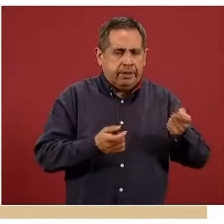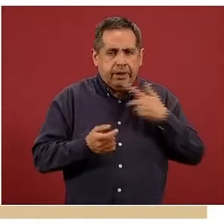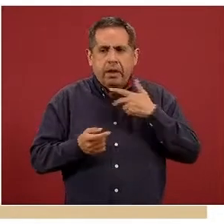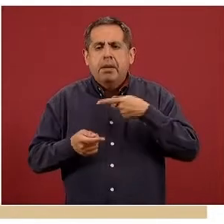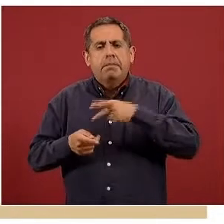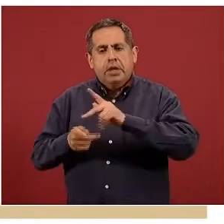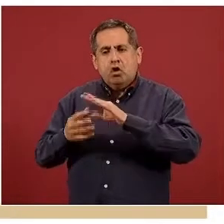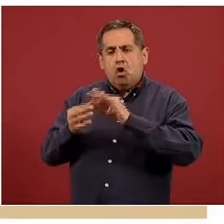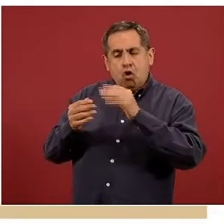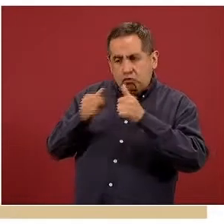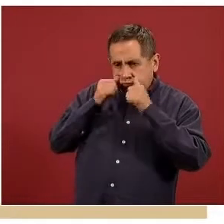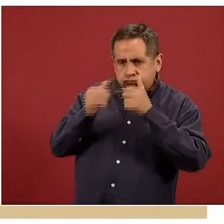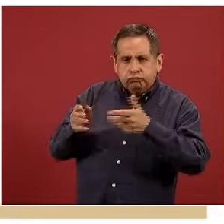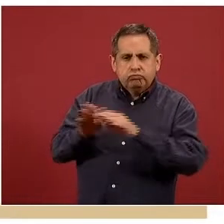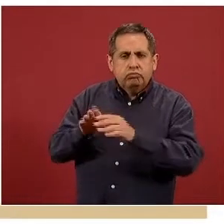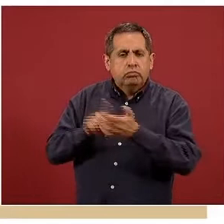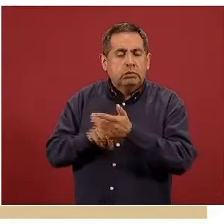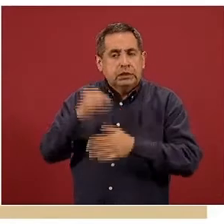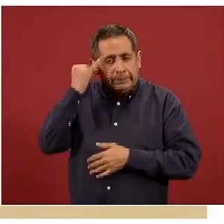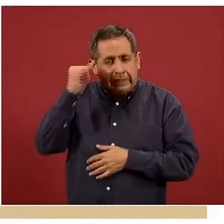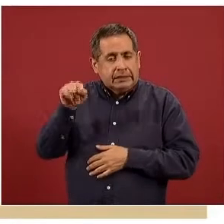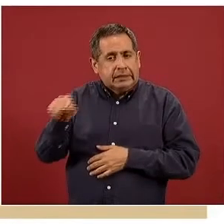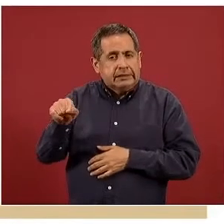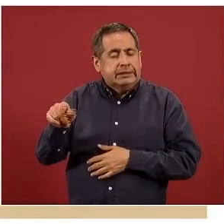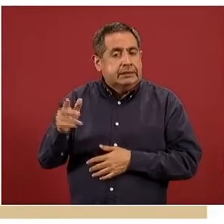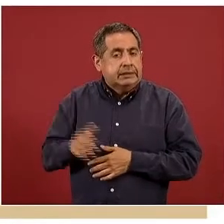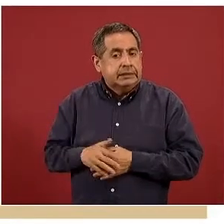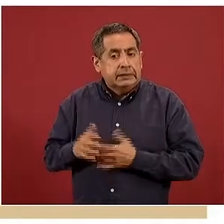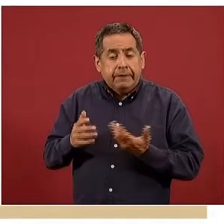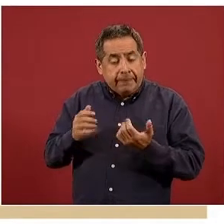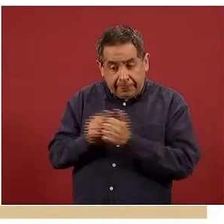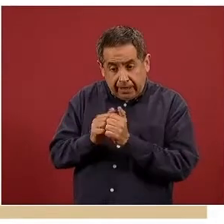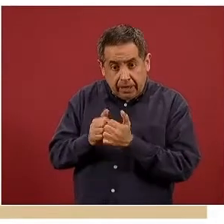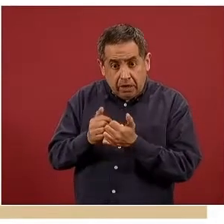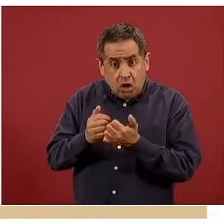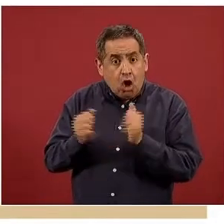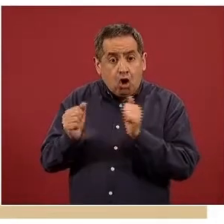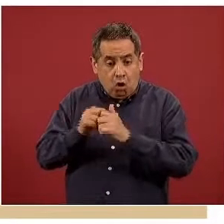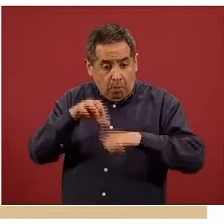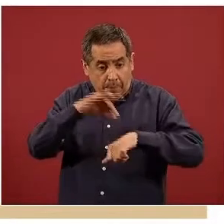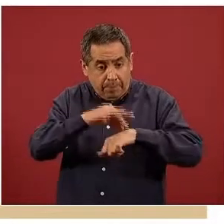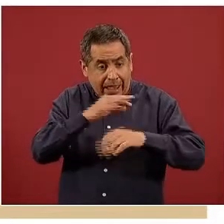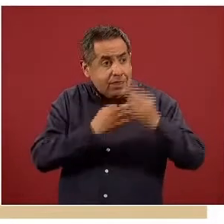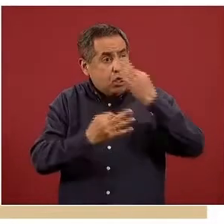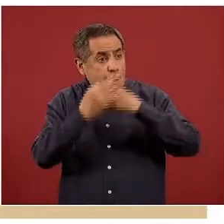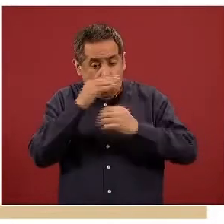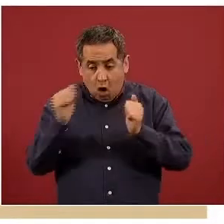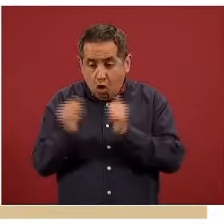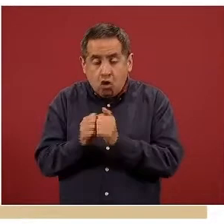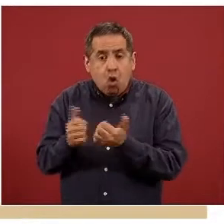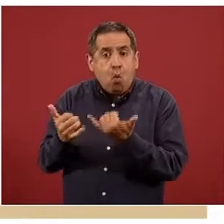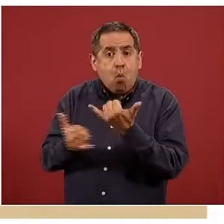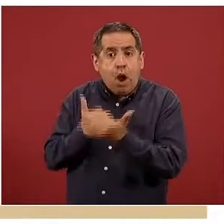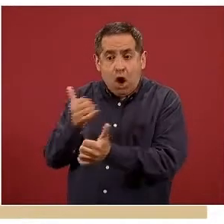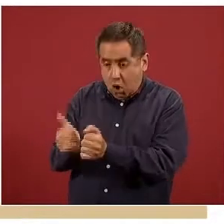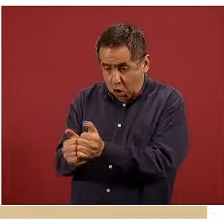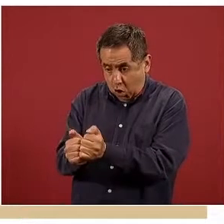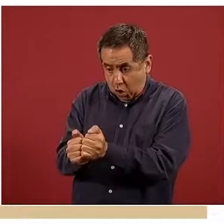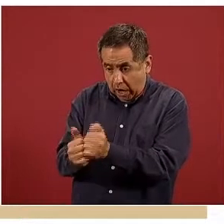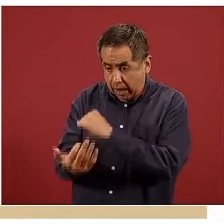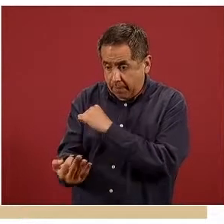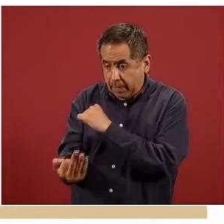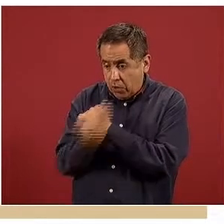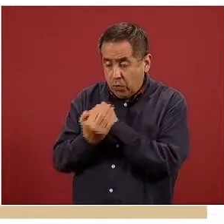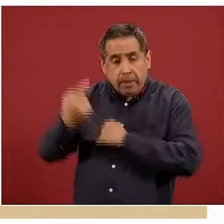pero ahora imagínense esta parte de llegar a poder tener un tratamiento de un videojuego para un trastorno mental, ¿no? Una